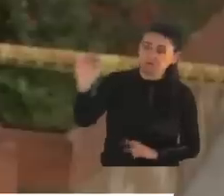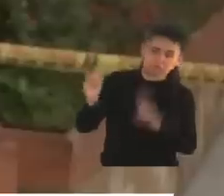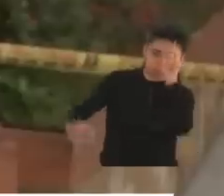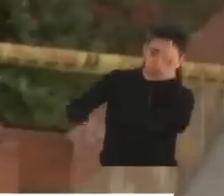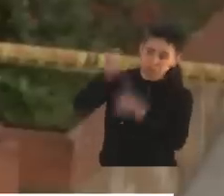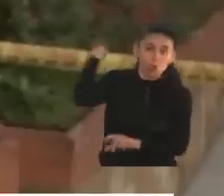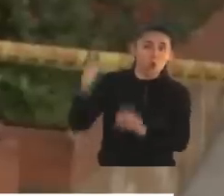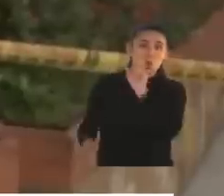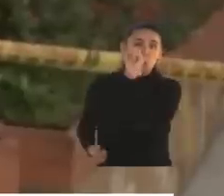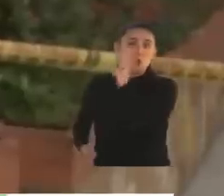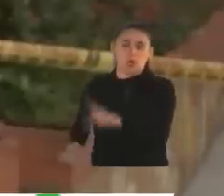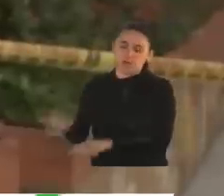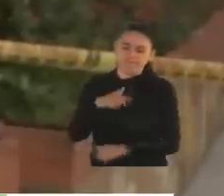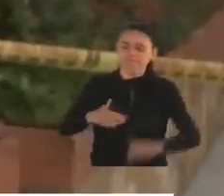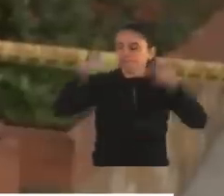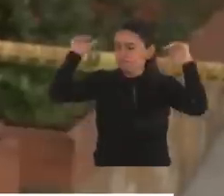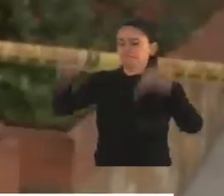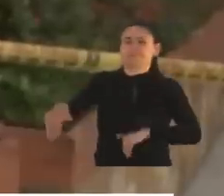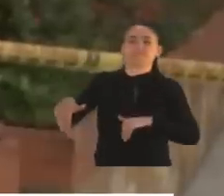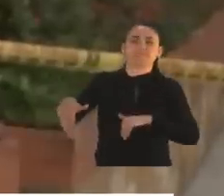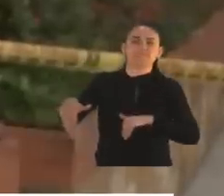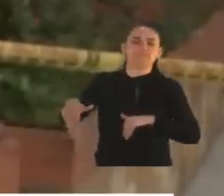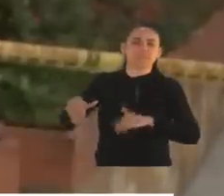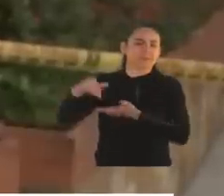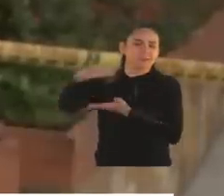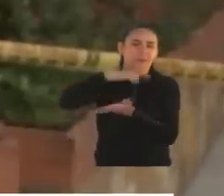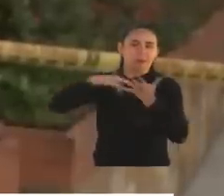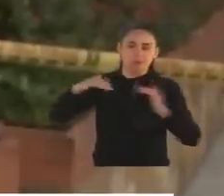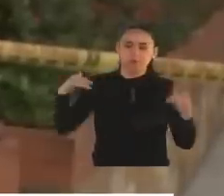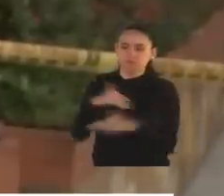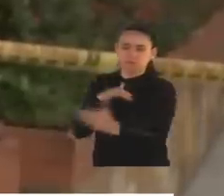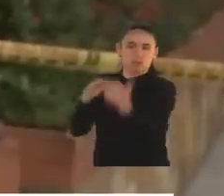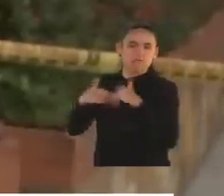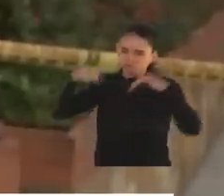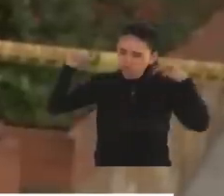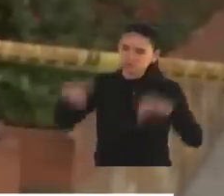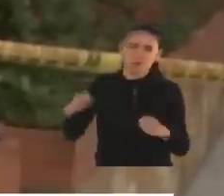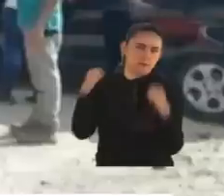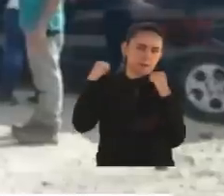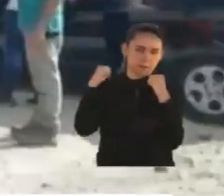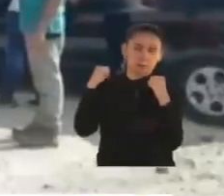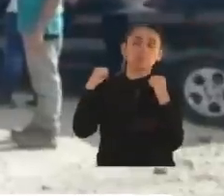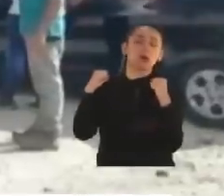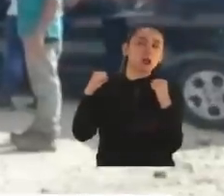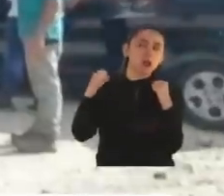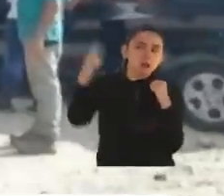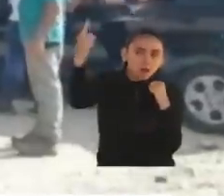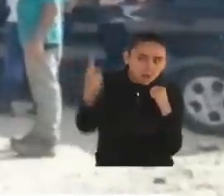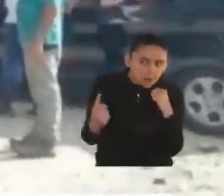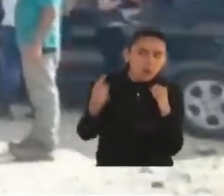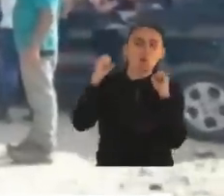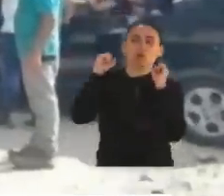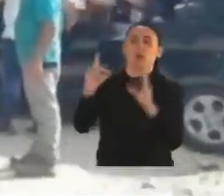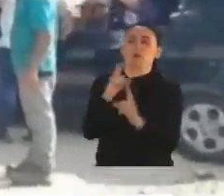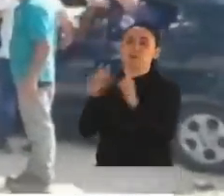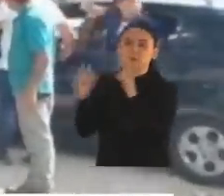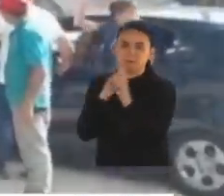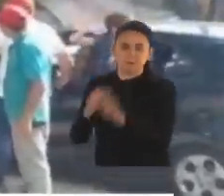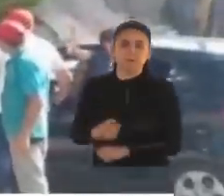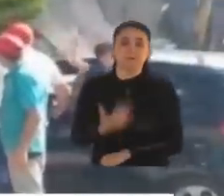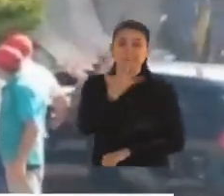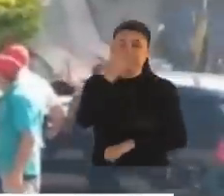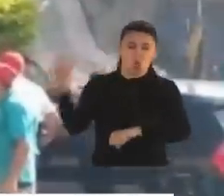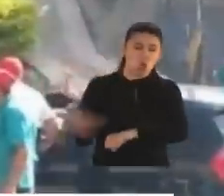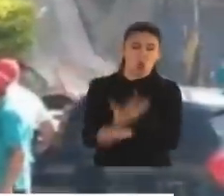a hacer un gran paro en el oriente colombiano, pero lo importante fue que se abrió. Después de más de 5 horas de